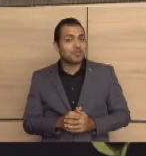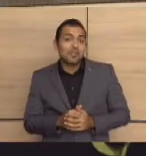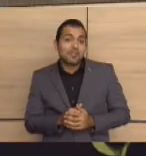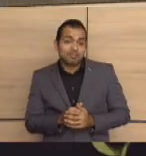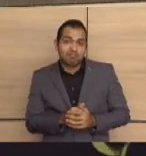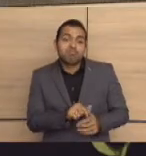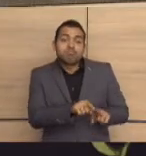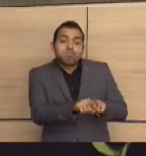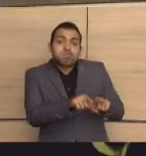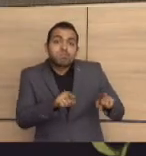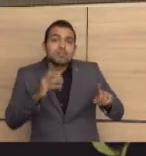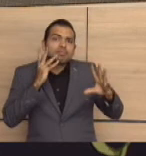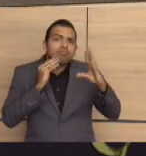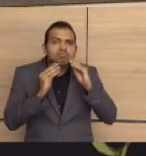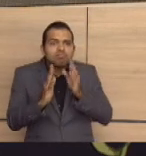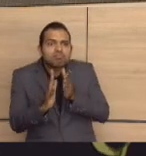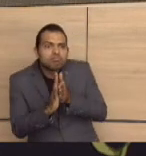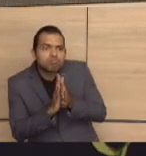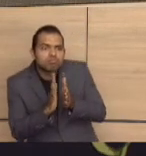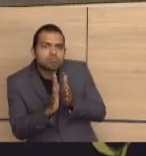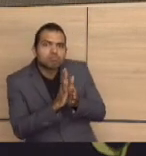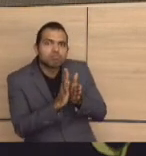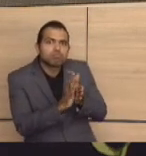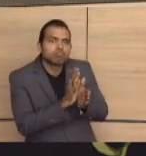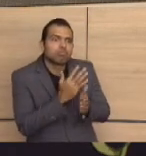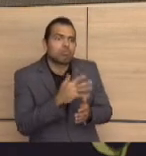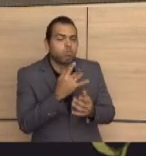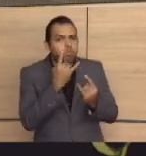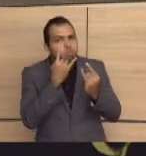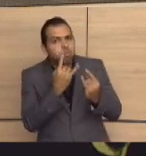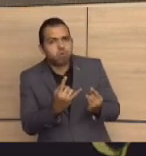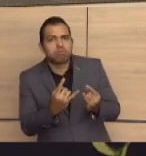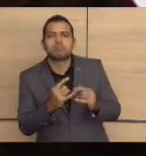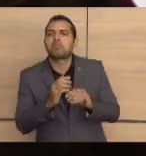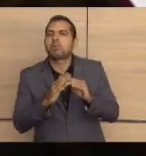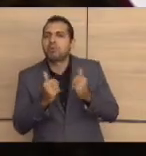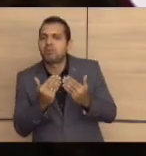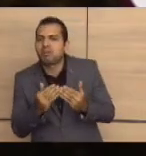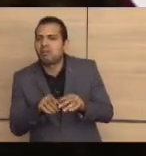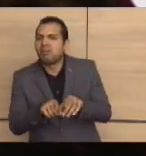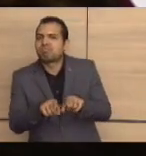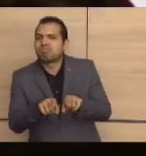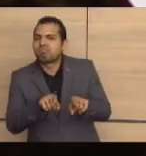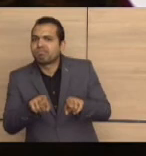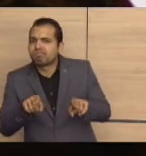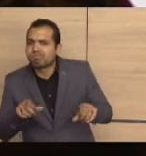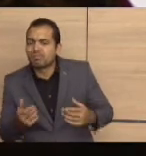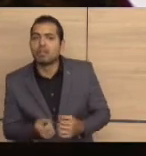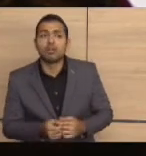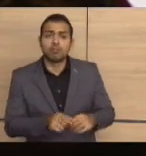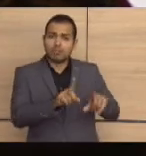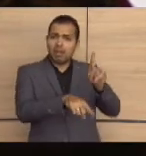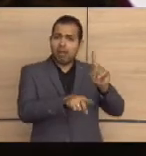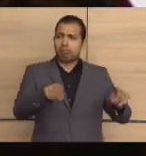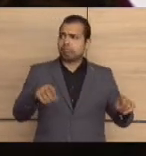escuchar esas experiencias maravillosas de los colegios, con toda esa carga de